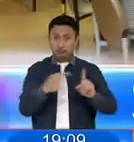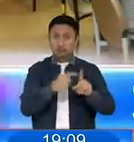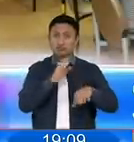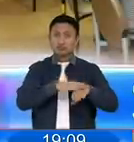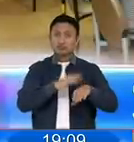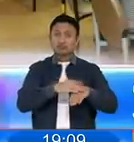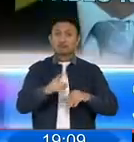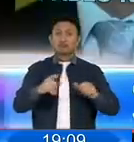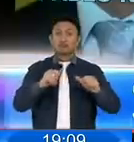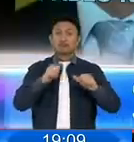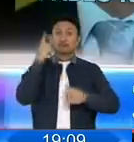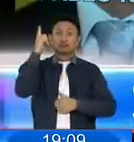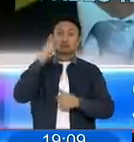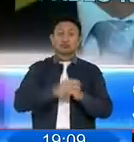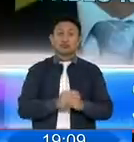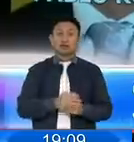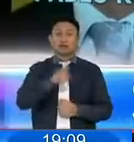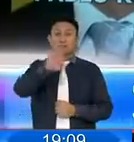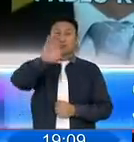activista político Fernando Valda.